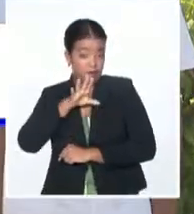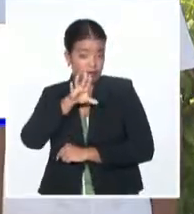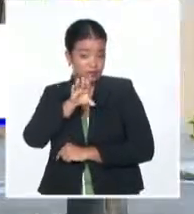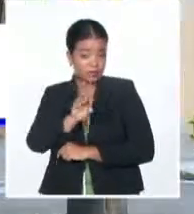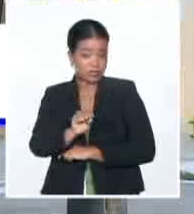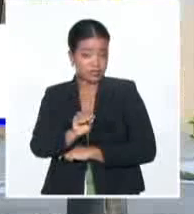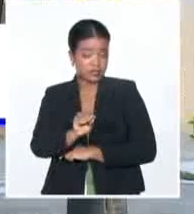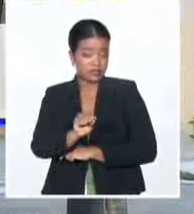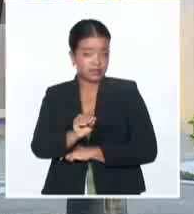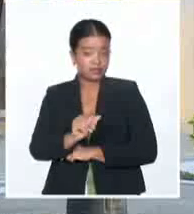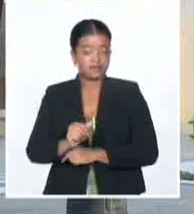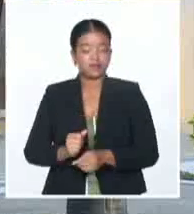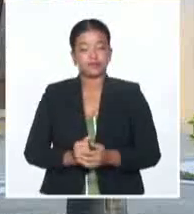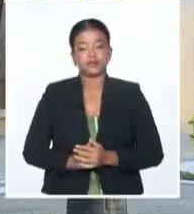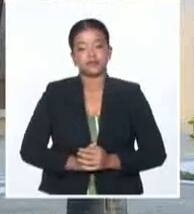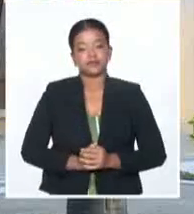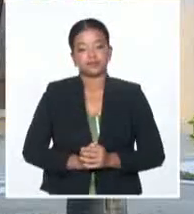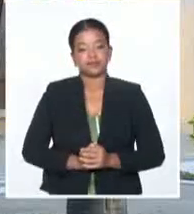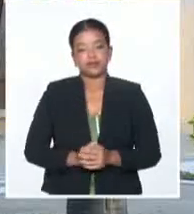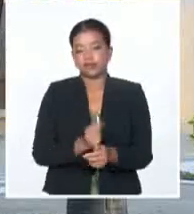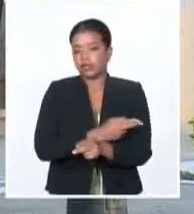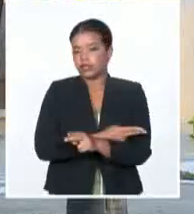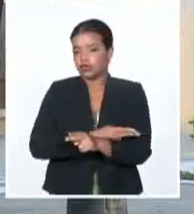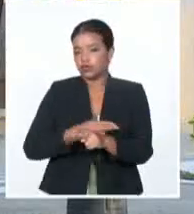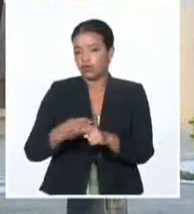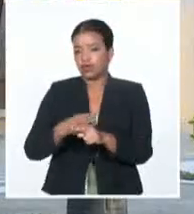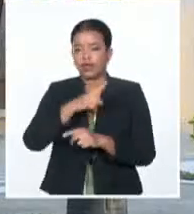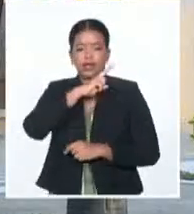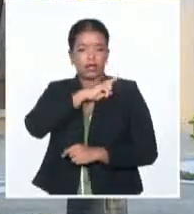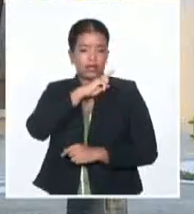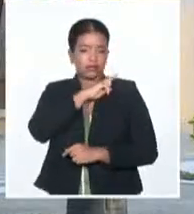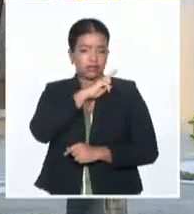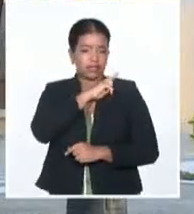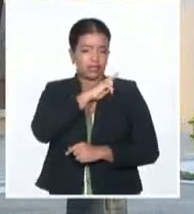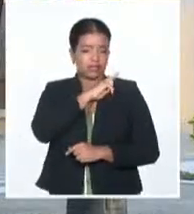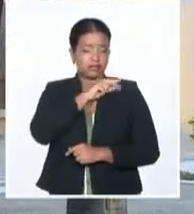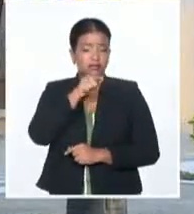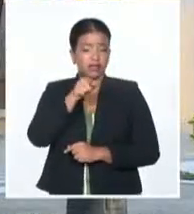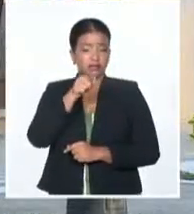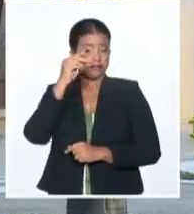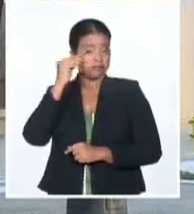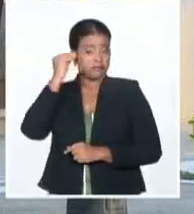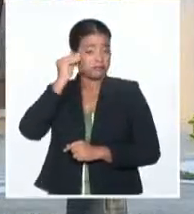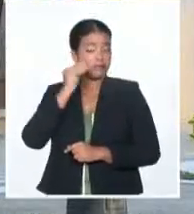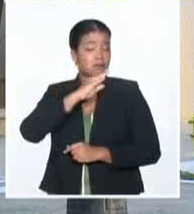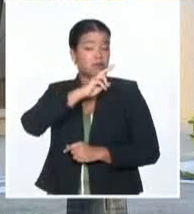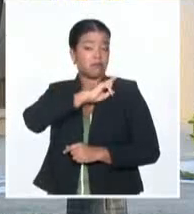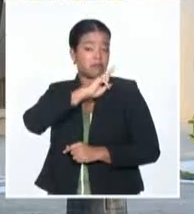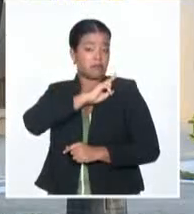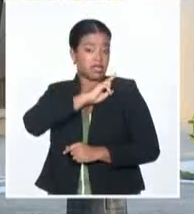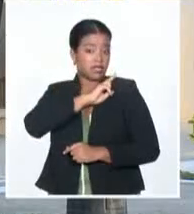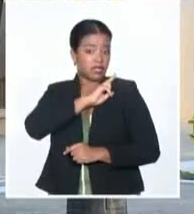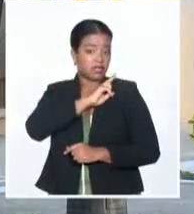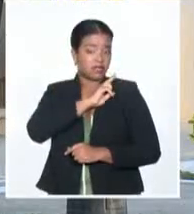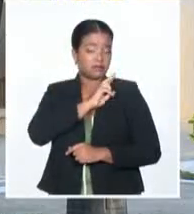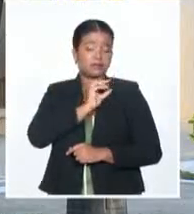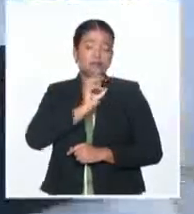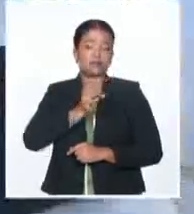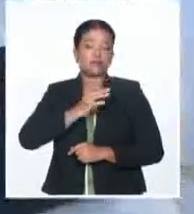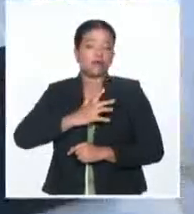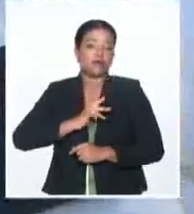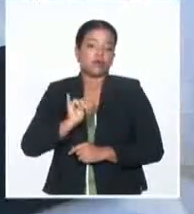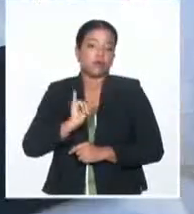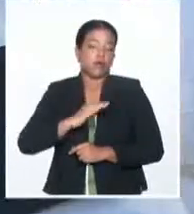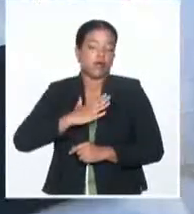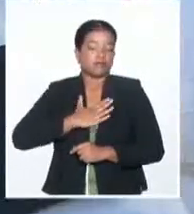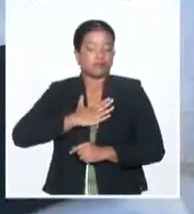Nos legó una rica y fructífera trayectoria como jefe. Su pensamiento militar forma parte del arte militar cubano.